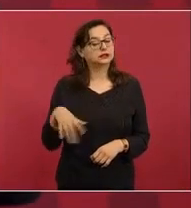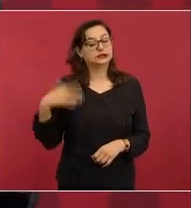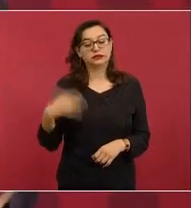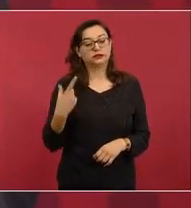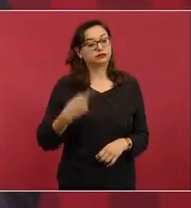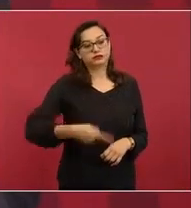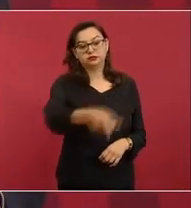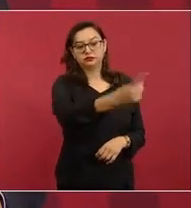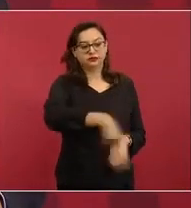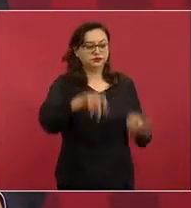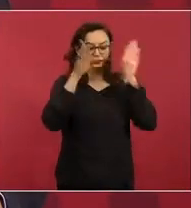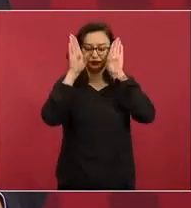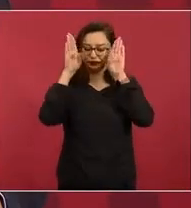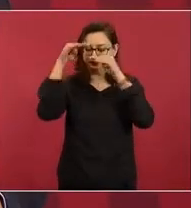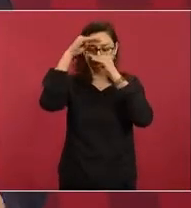los conservadores.